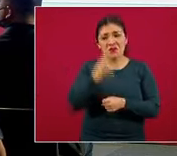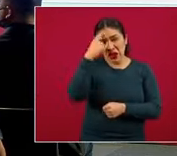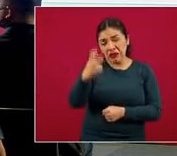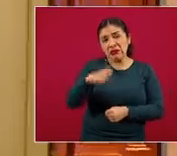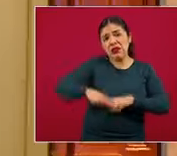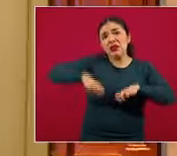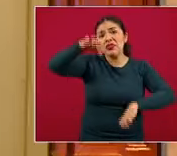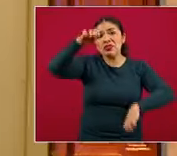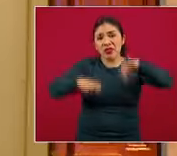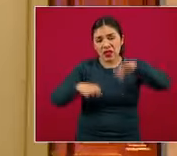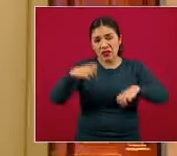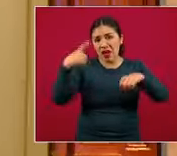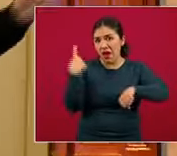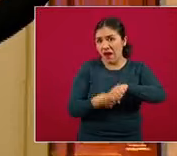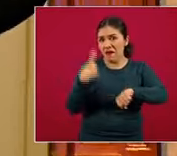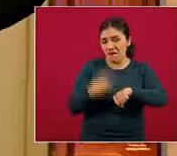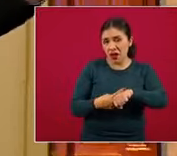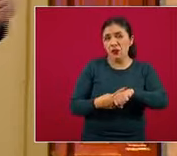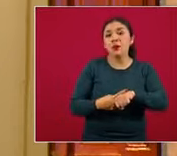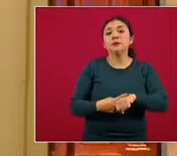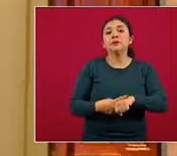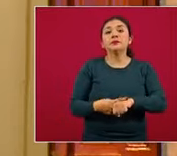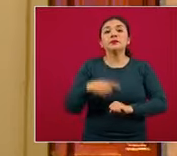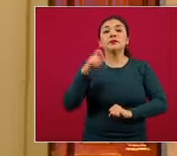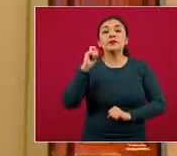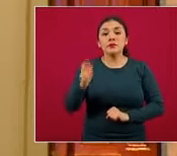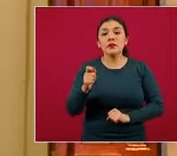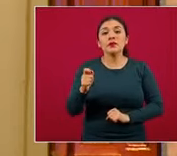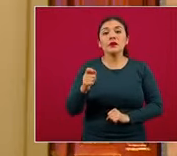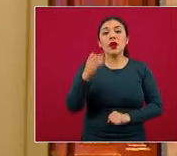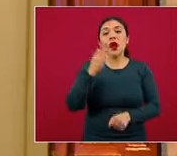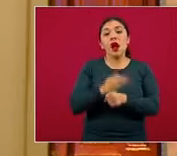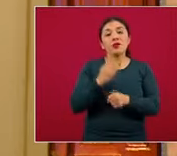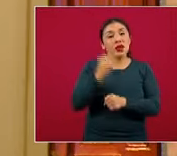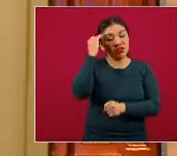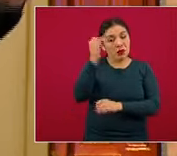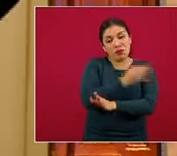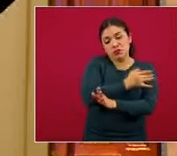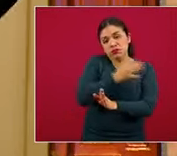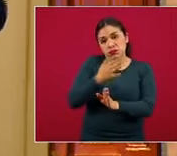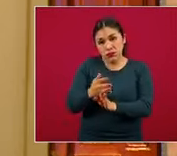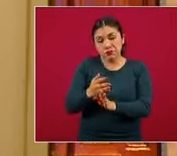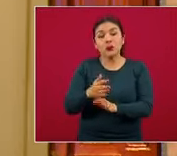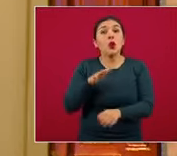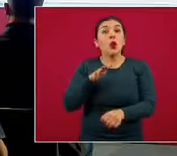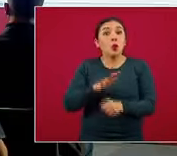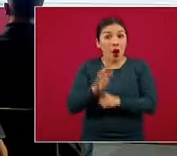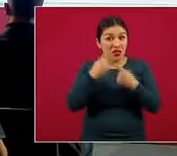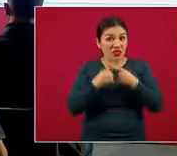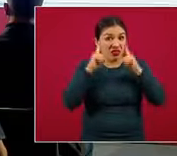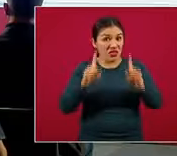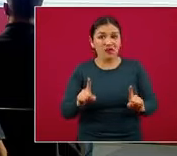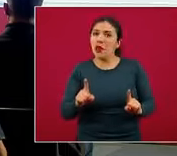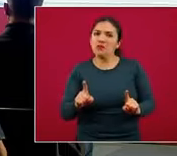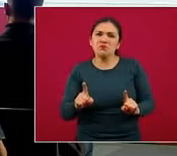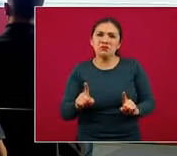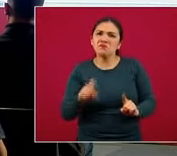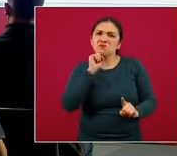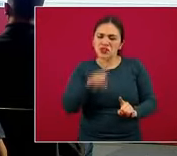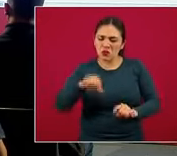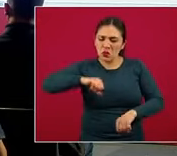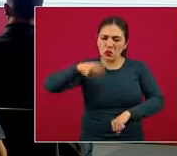personas enfermas a la epidemia en lo que va del año. No tenemos gran diferencia al corte